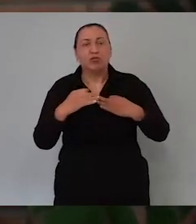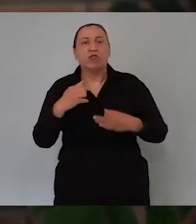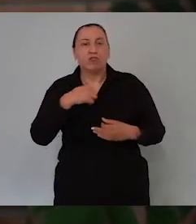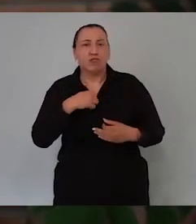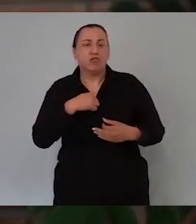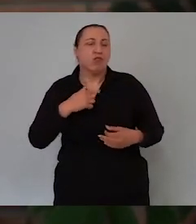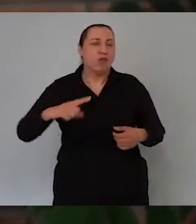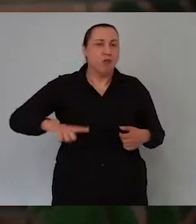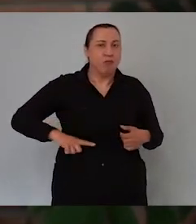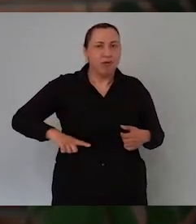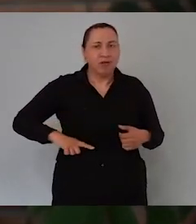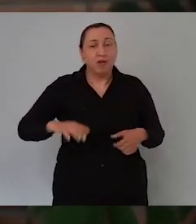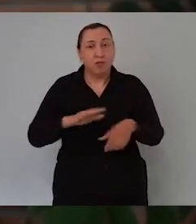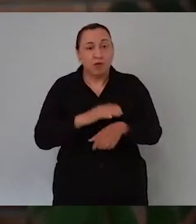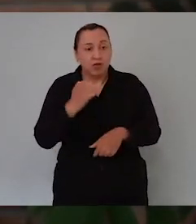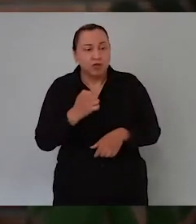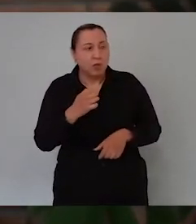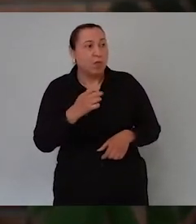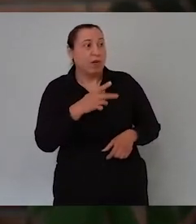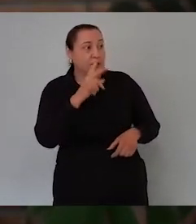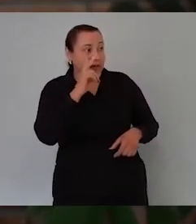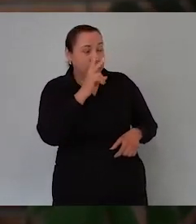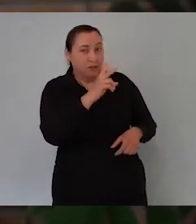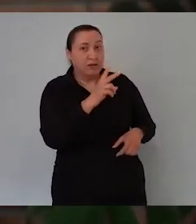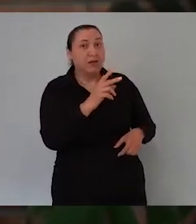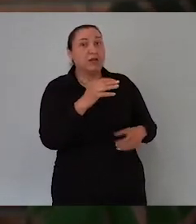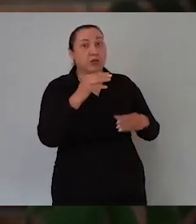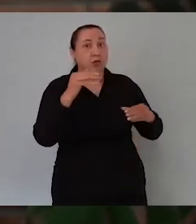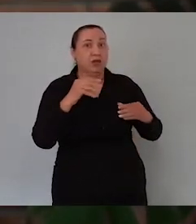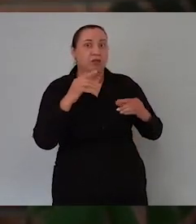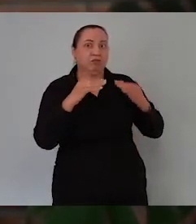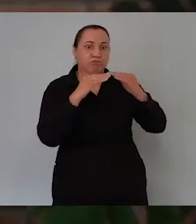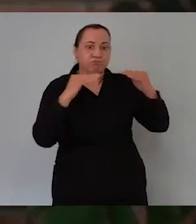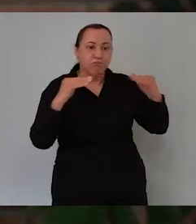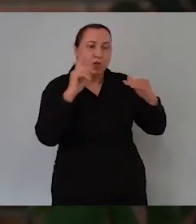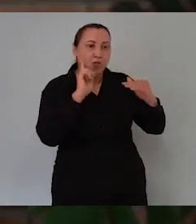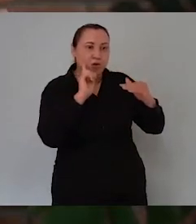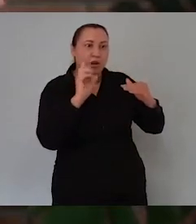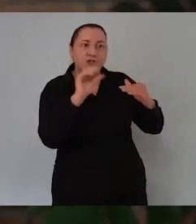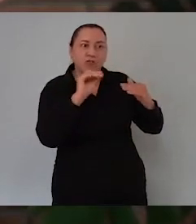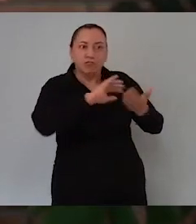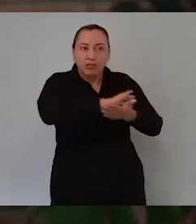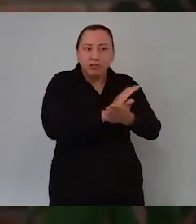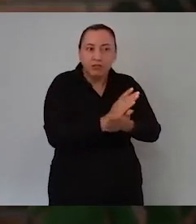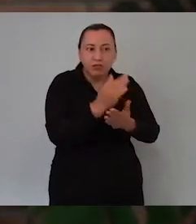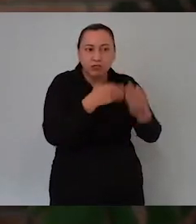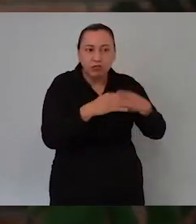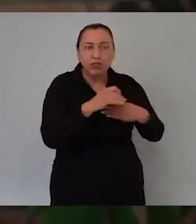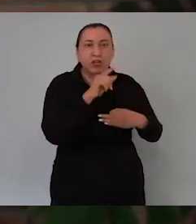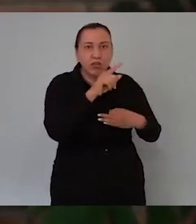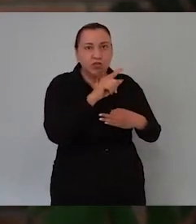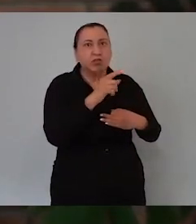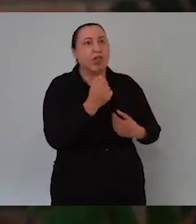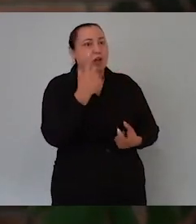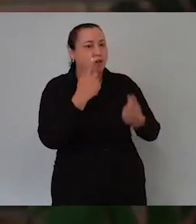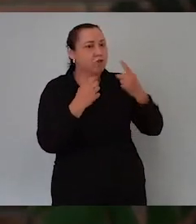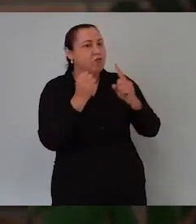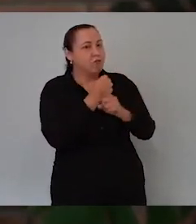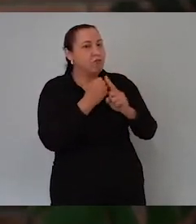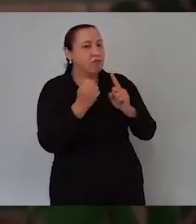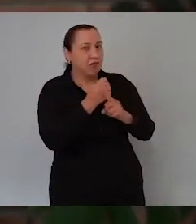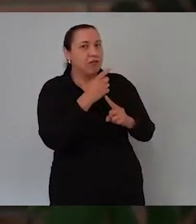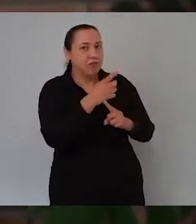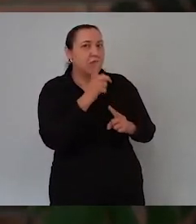merecemos. Por eso quiero ser gobernadora, para procurar que ninguna mujer sea vulnerada y para garantizar que quien lo